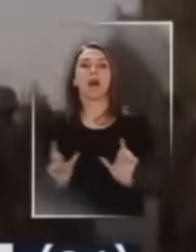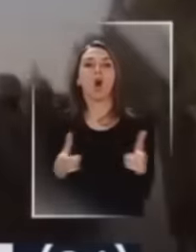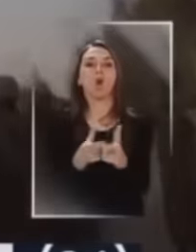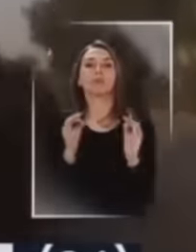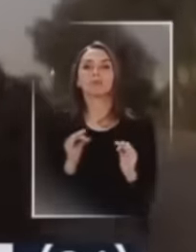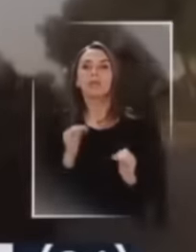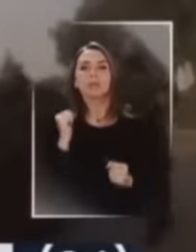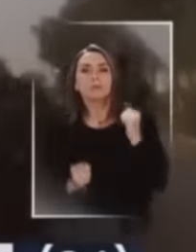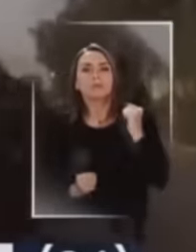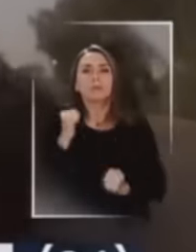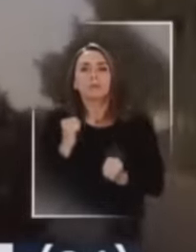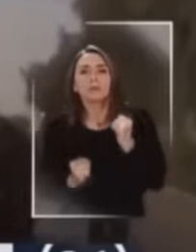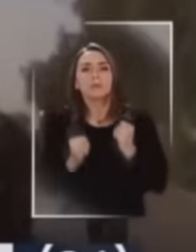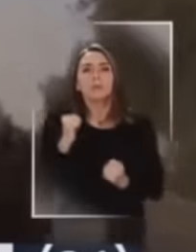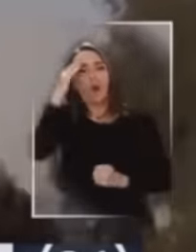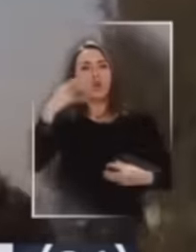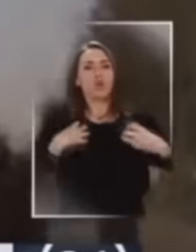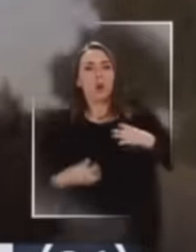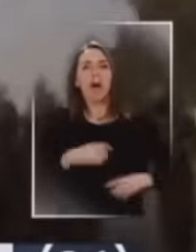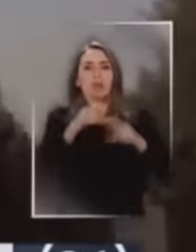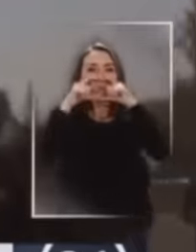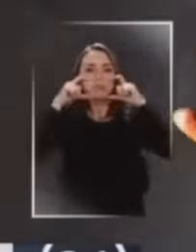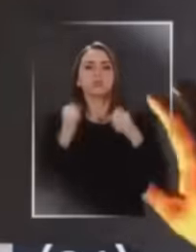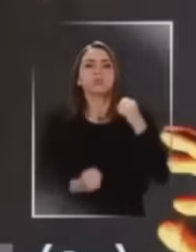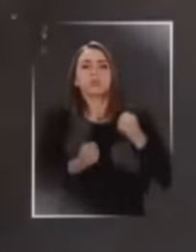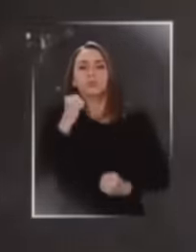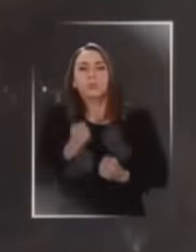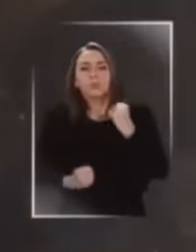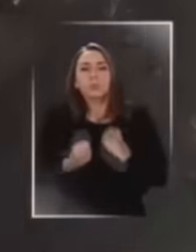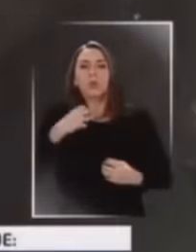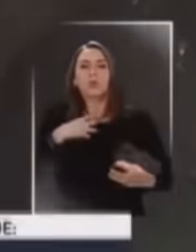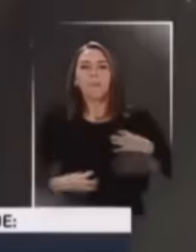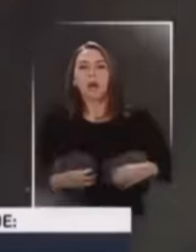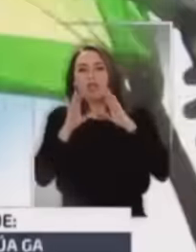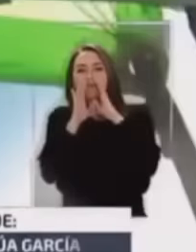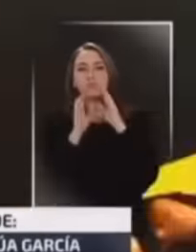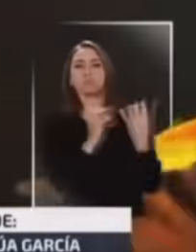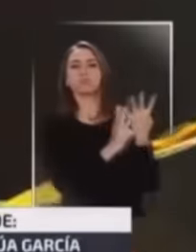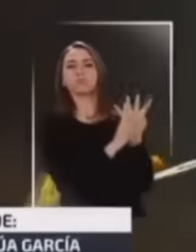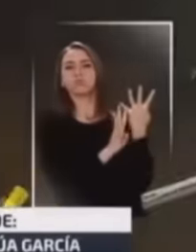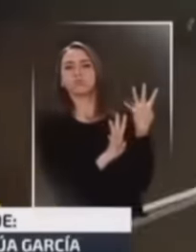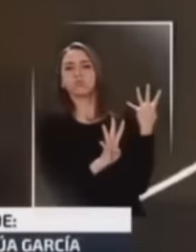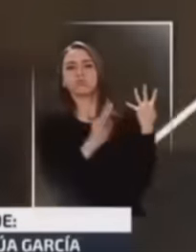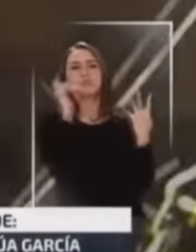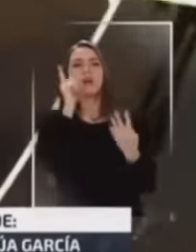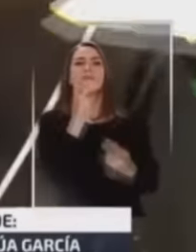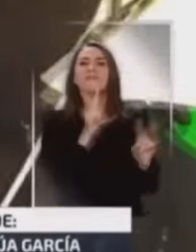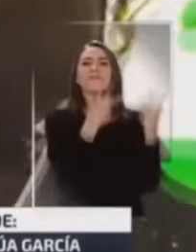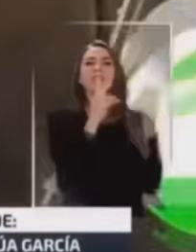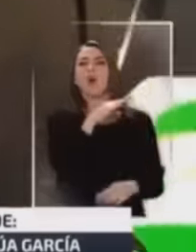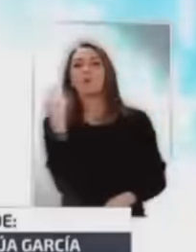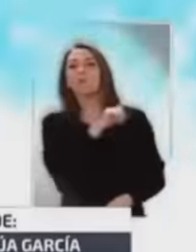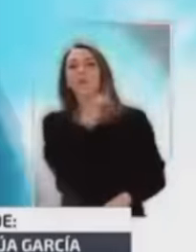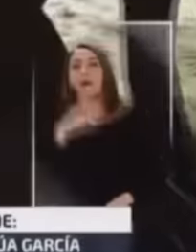para arriba, se eleva comando! ¡Tira para arriba, se eleva comando! ¡Aguante la meta, vivir o morir! ¡Aguante